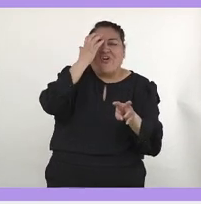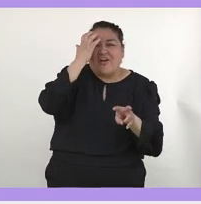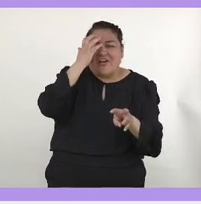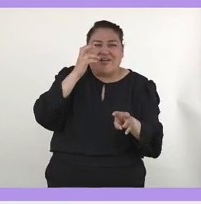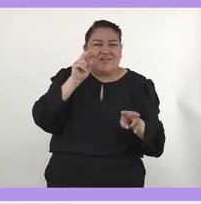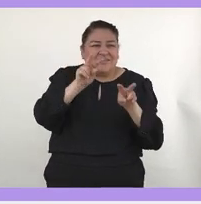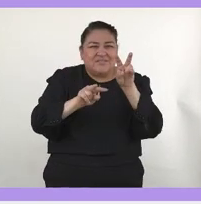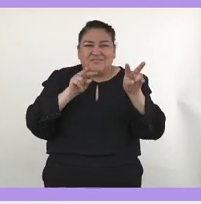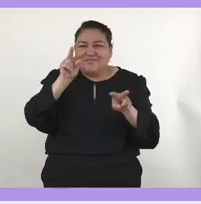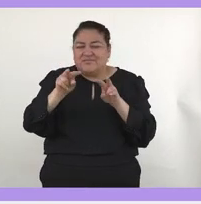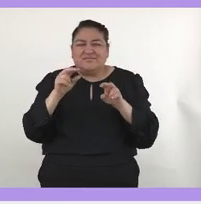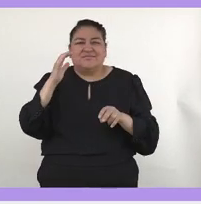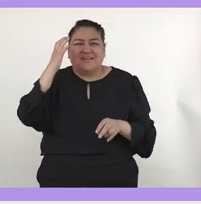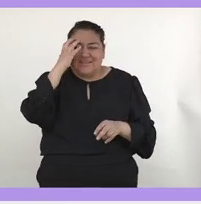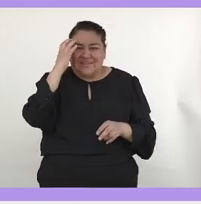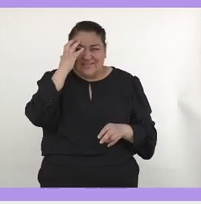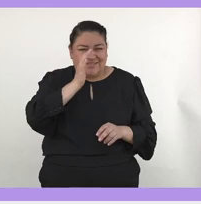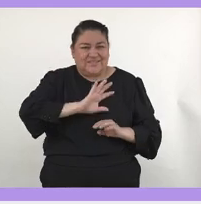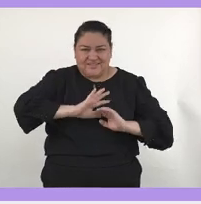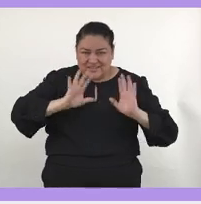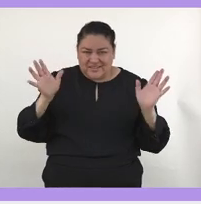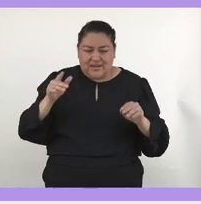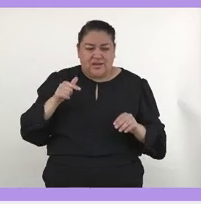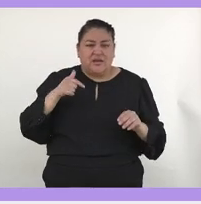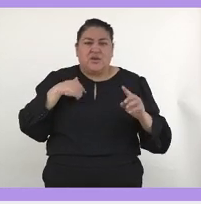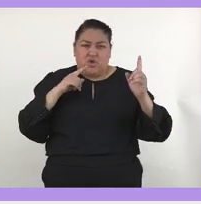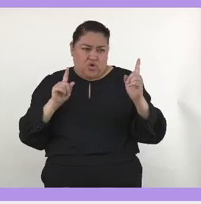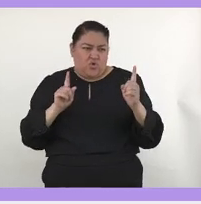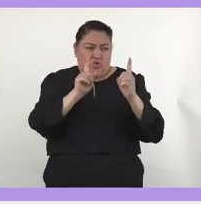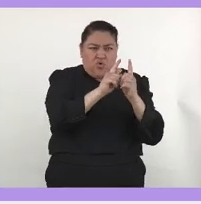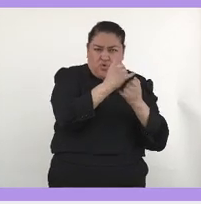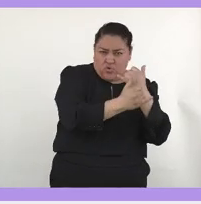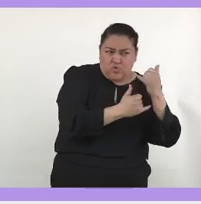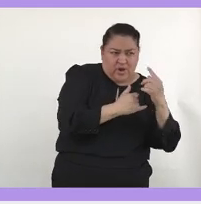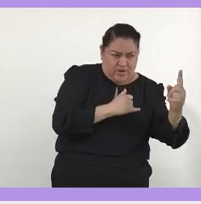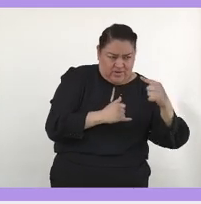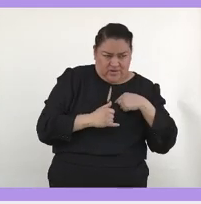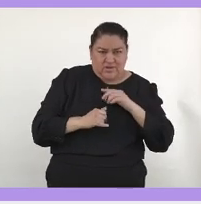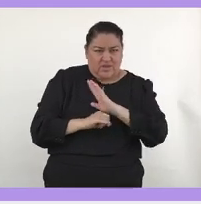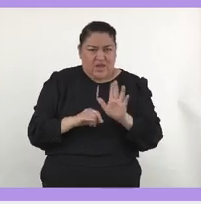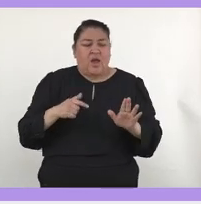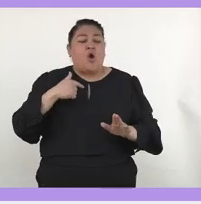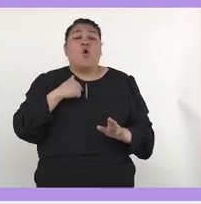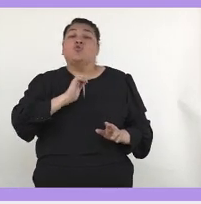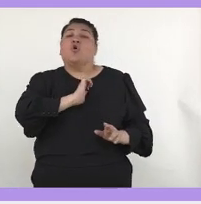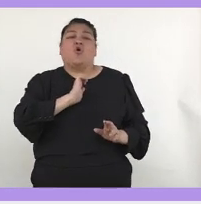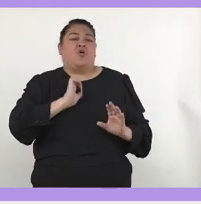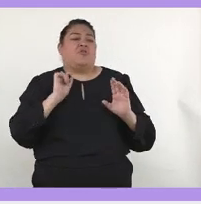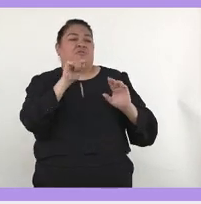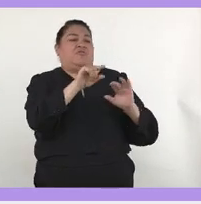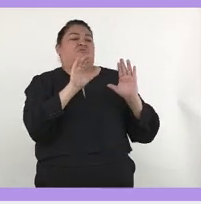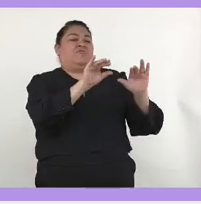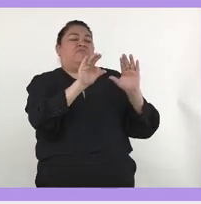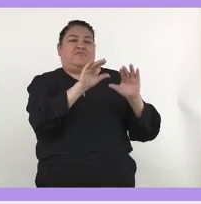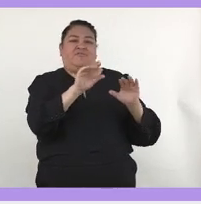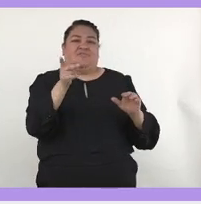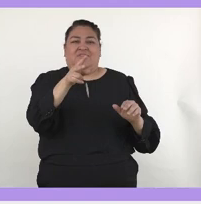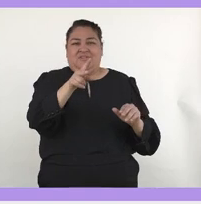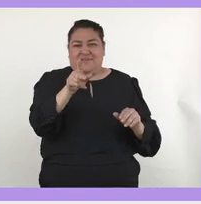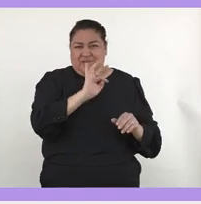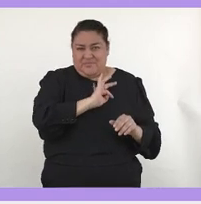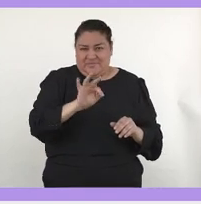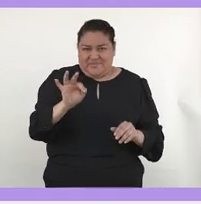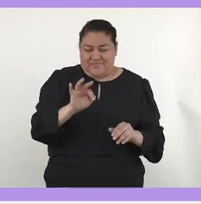clubes profesionales Pues a mí me Había tocado o jugar contra ellas o algunas ya entrenarlas de cierta forma entonces pues